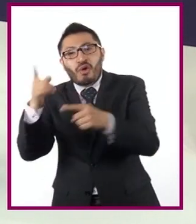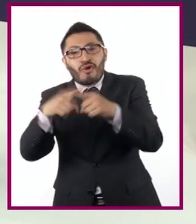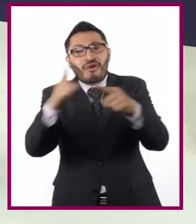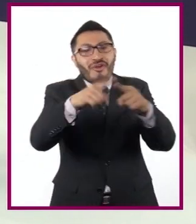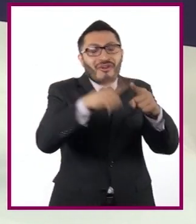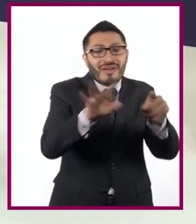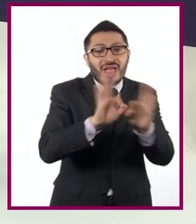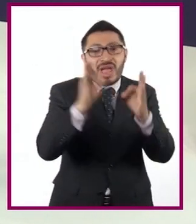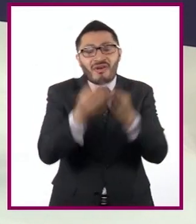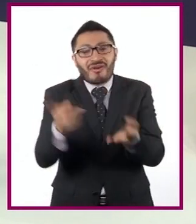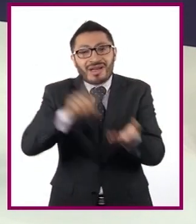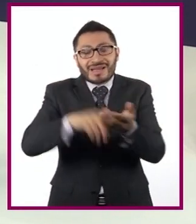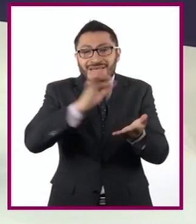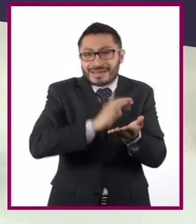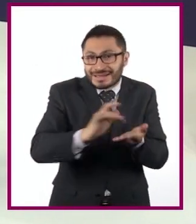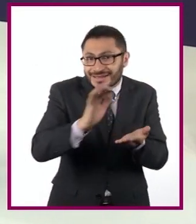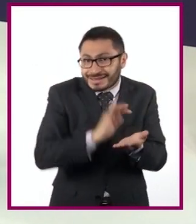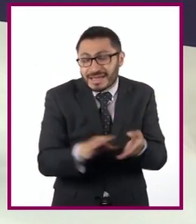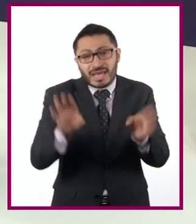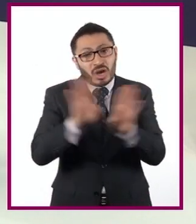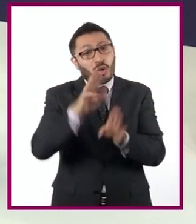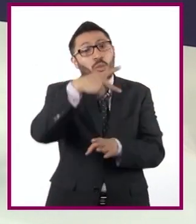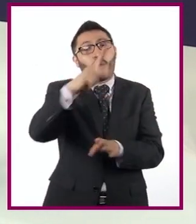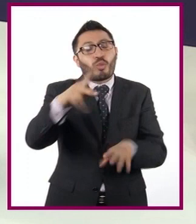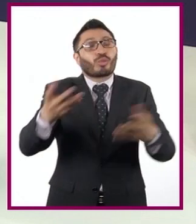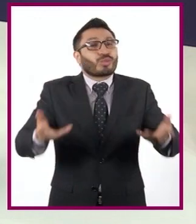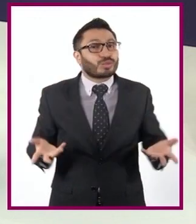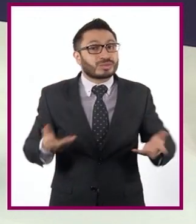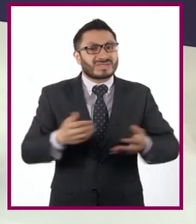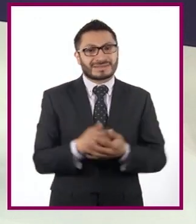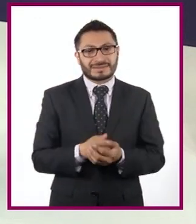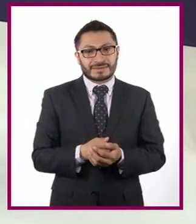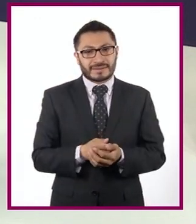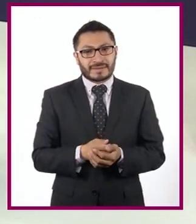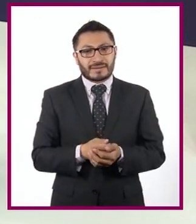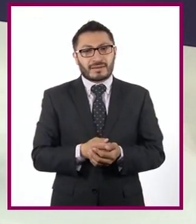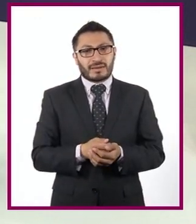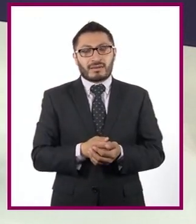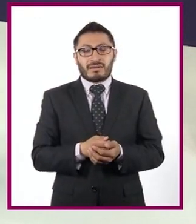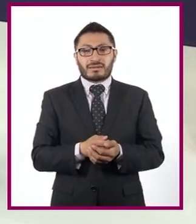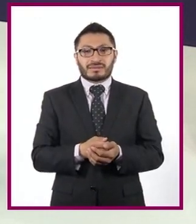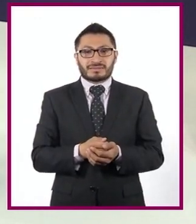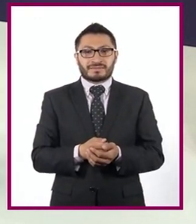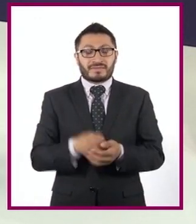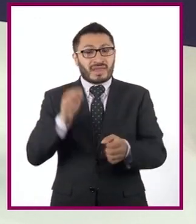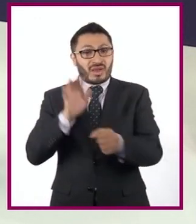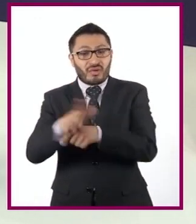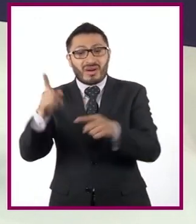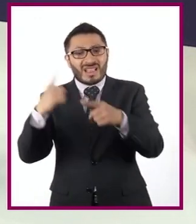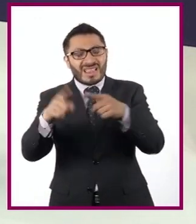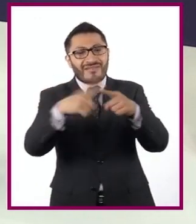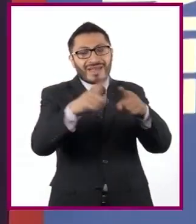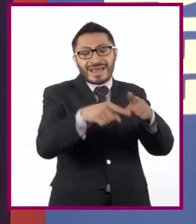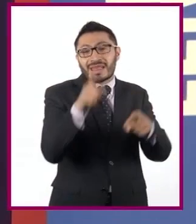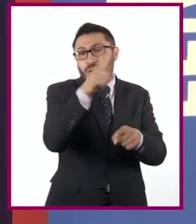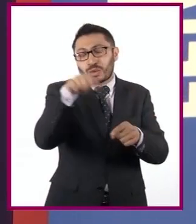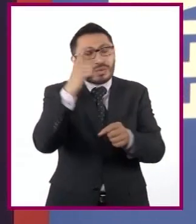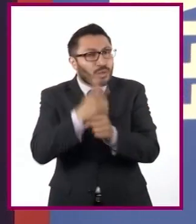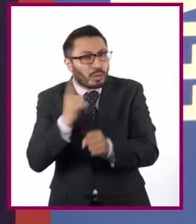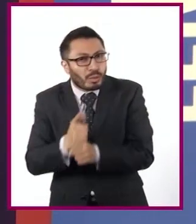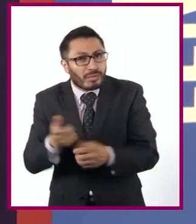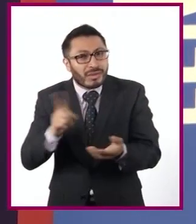entre lo que dice el texto y cómo lo leyeron ustedes? ¿Qué tantas variaciones localizaron?